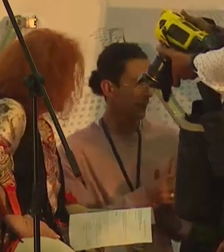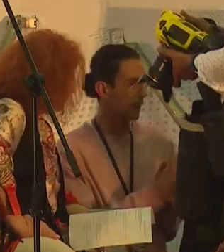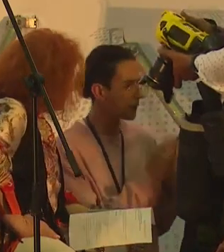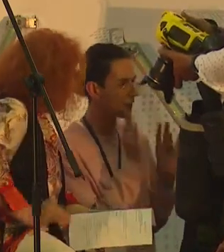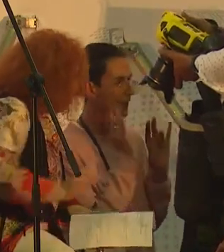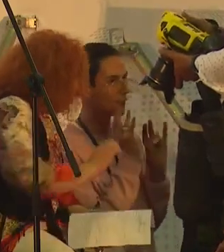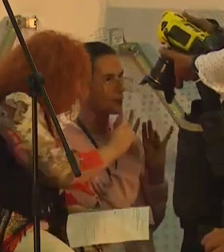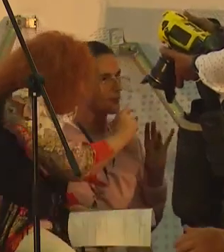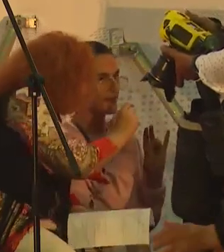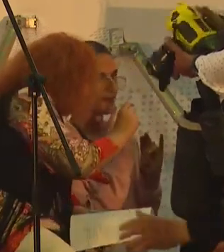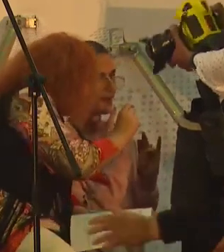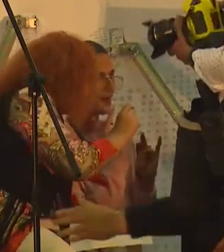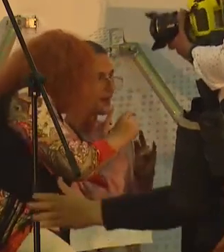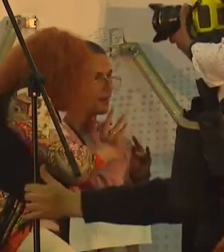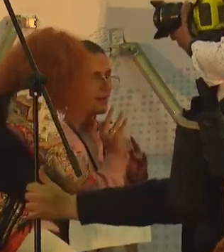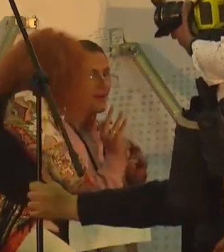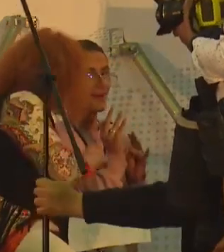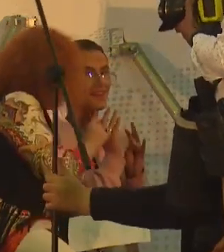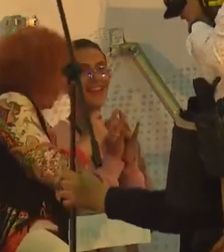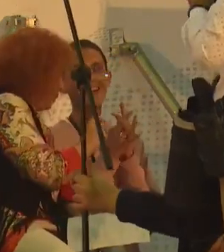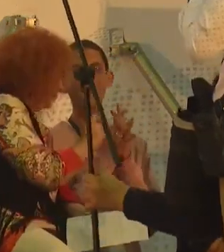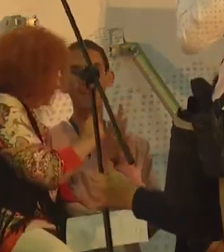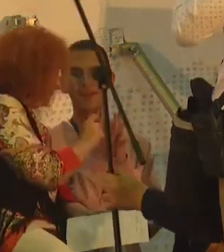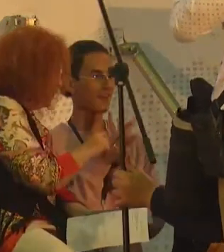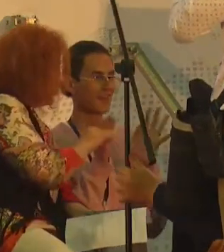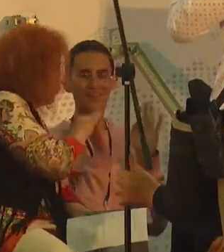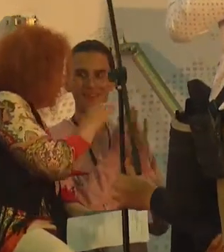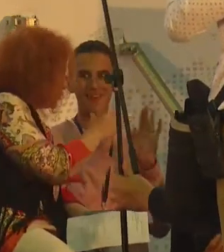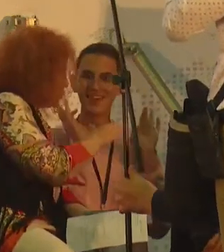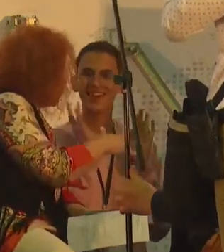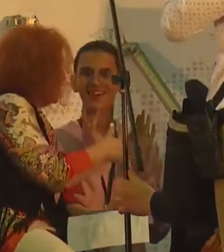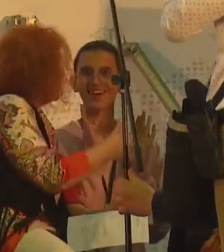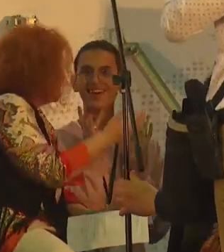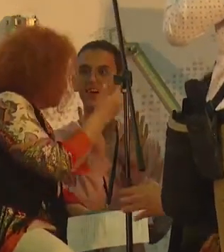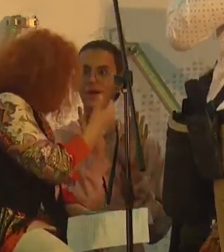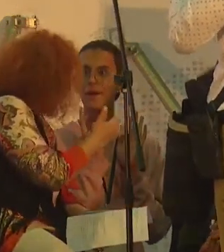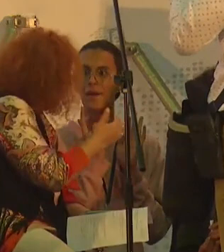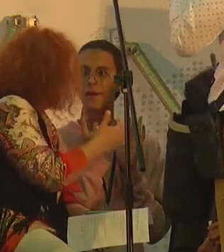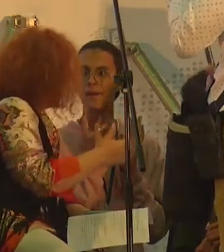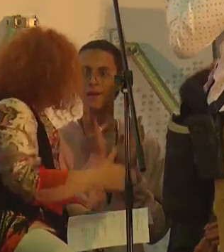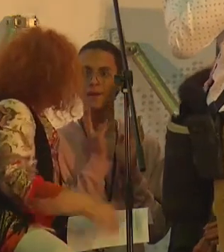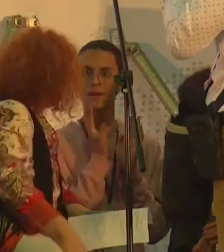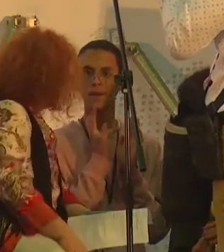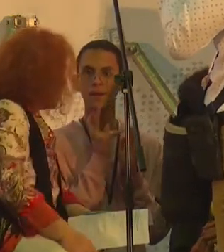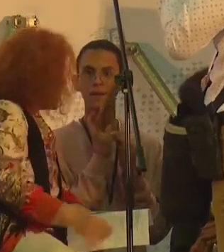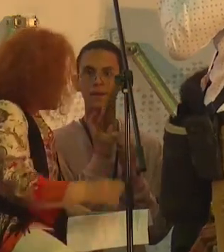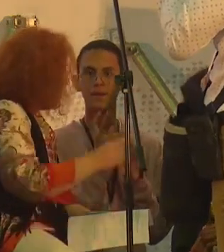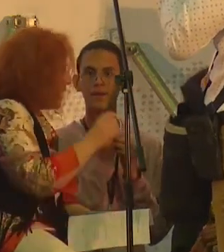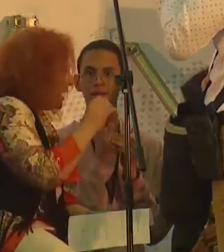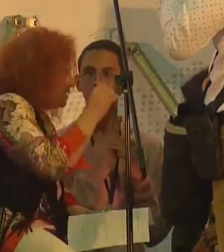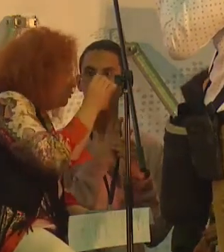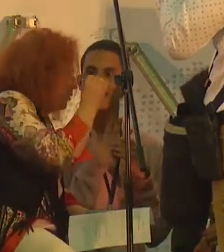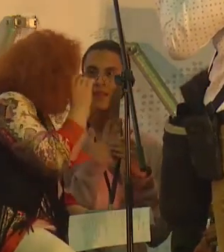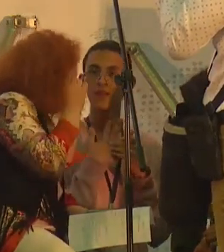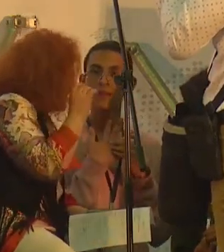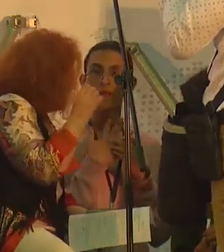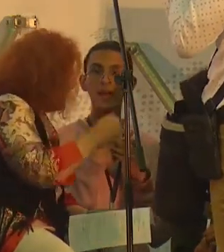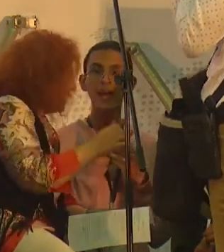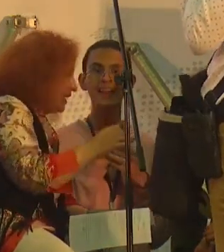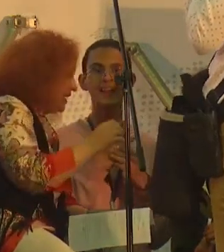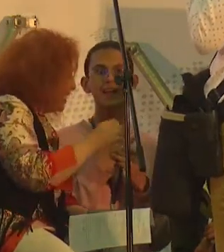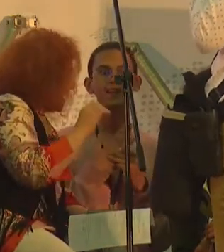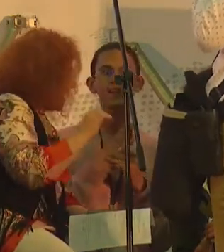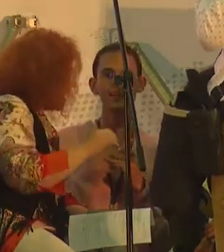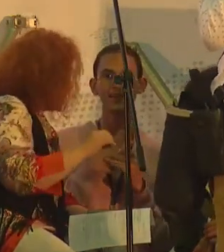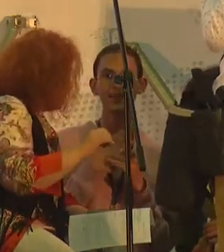3 años y 3 meses. No es más. Es el gran reto de poder construir con una participación amplia